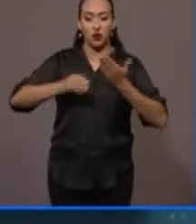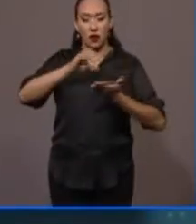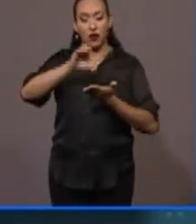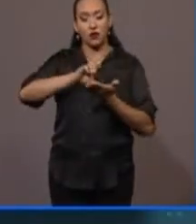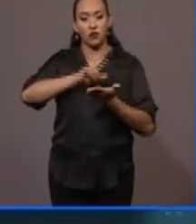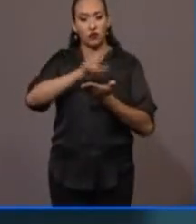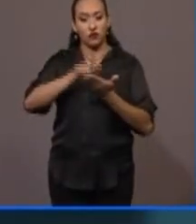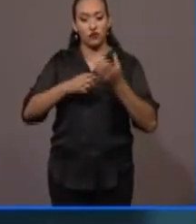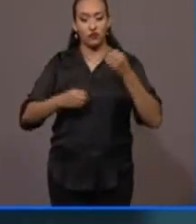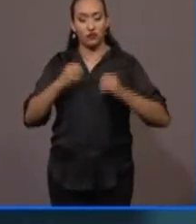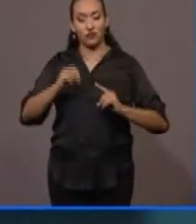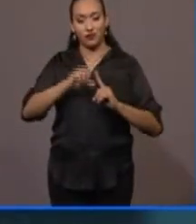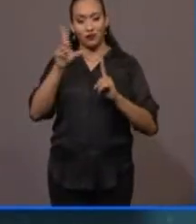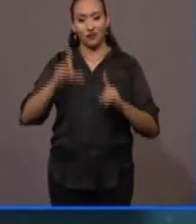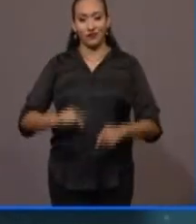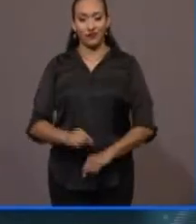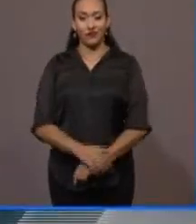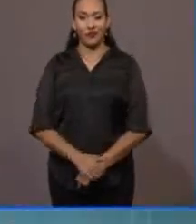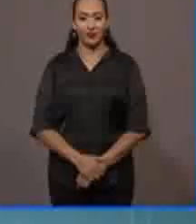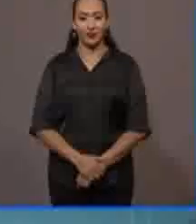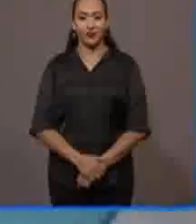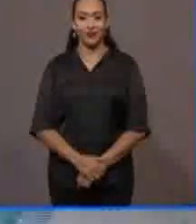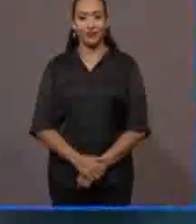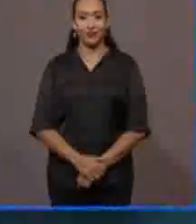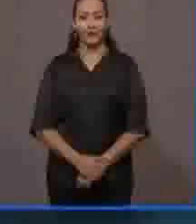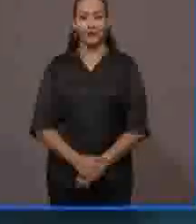de la Suprema Corte de Justicia de la Nación.